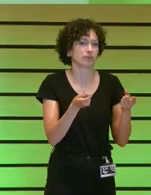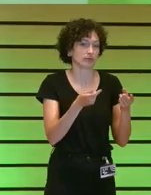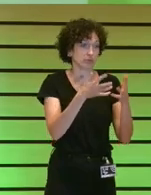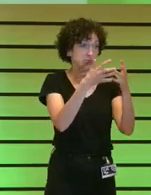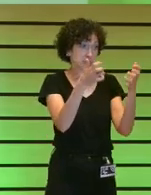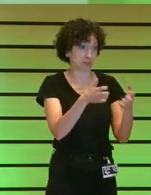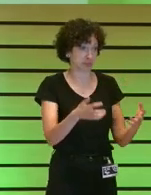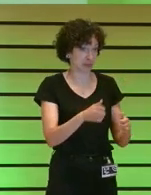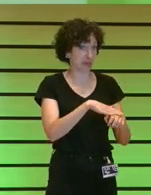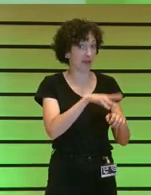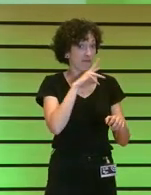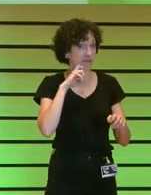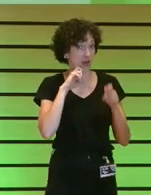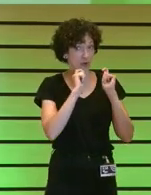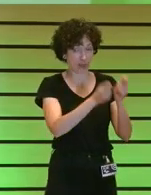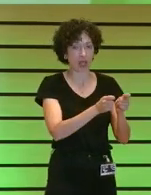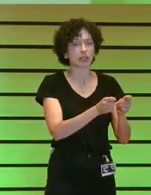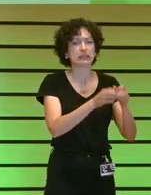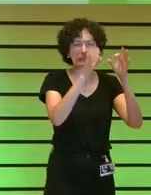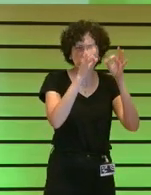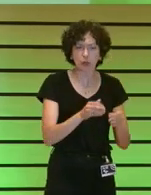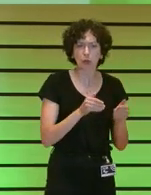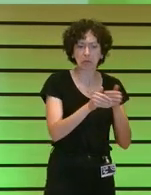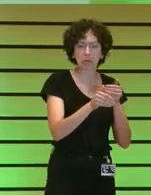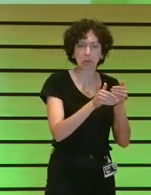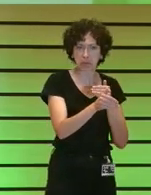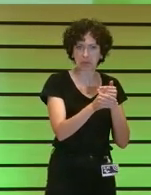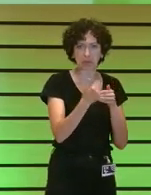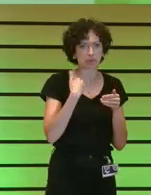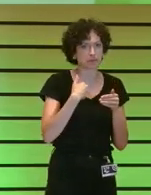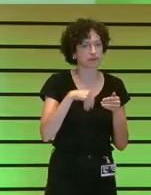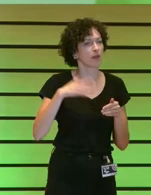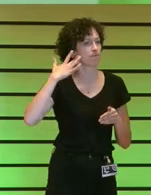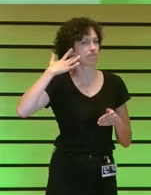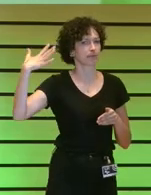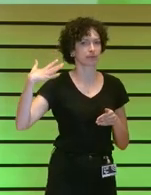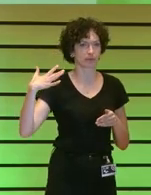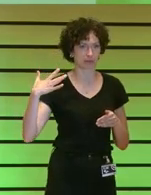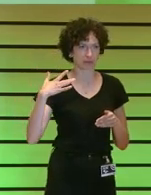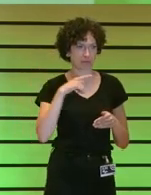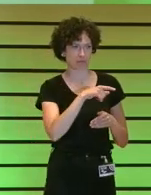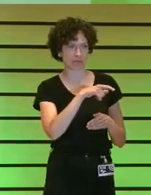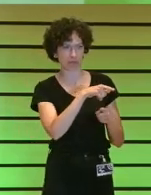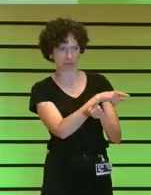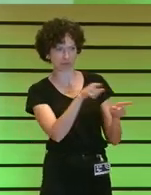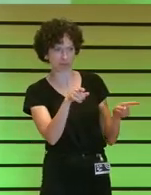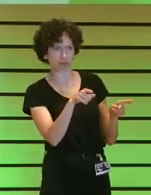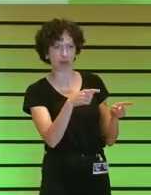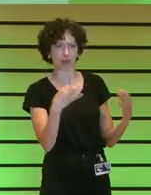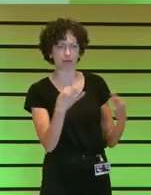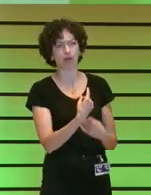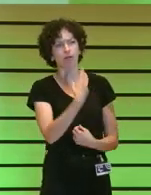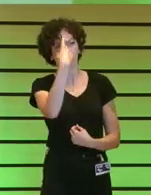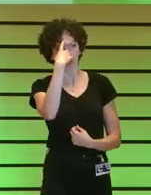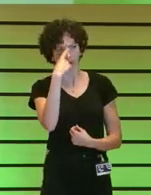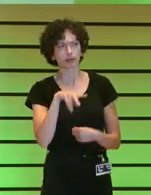pusiera esto en valor no me extrañaría nada que en poco tiempo estuvierais con esa reputación de gente a la que hay que tener en cuenta